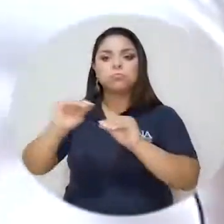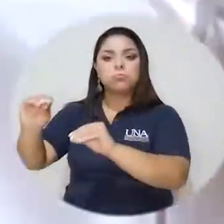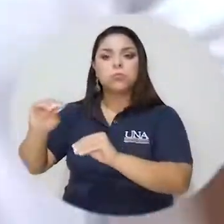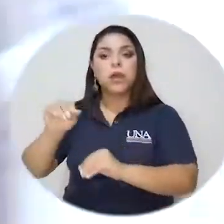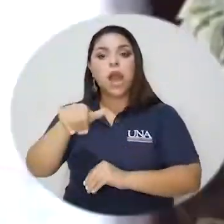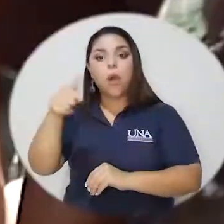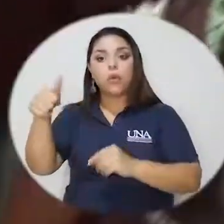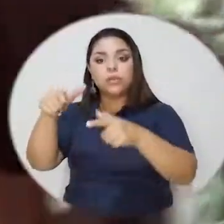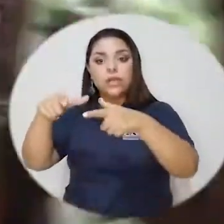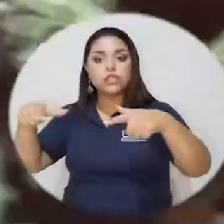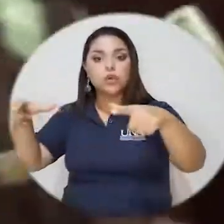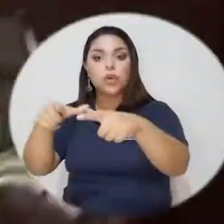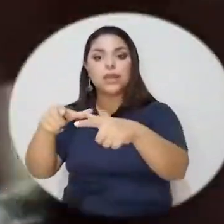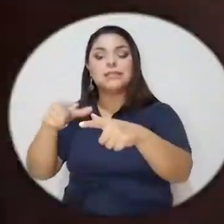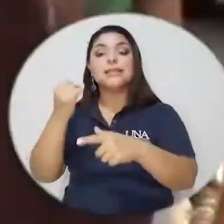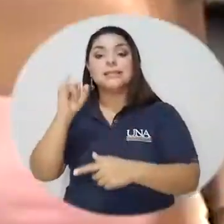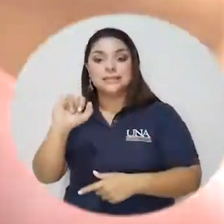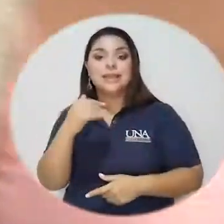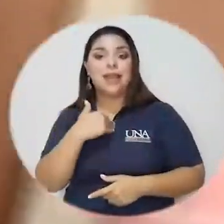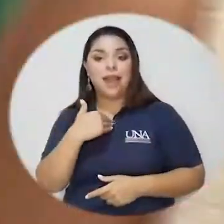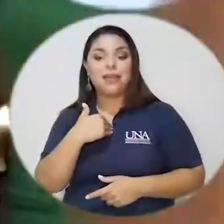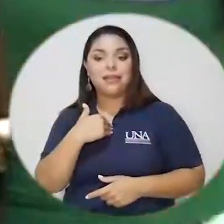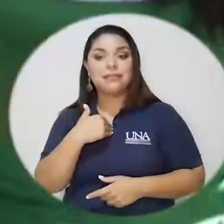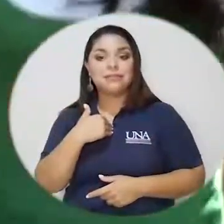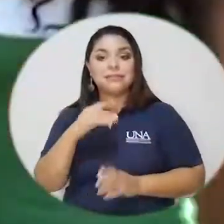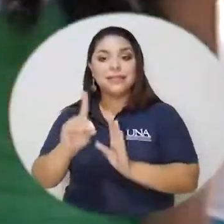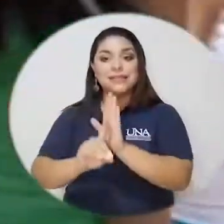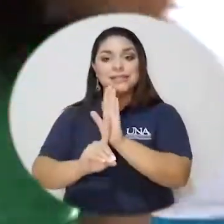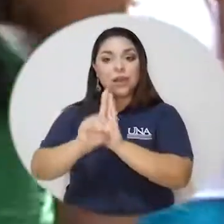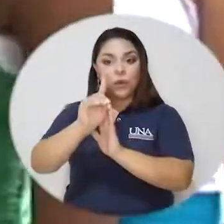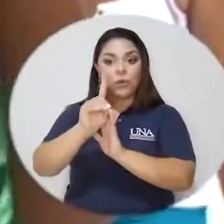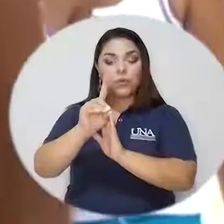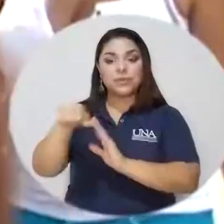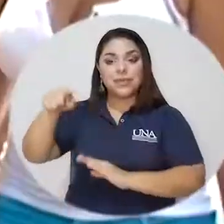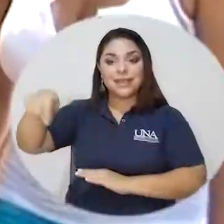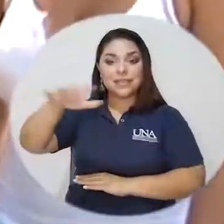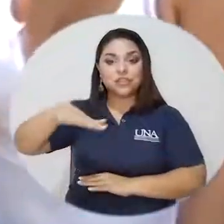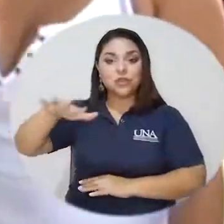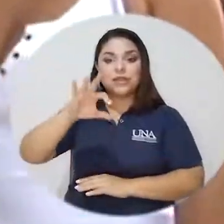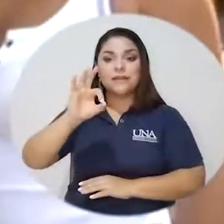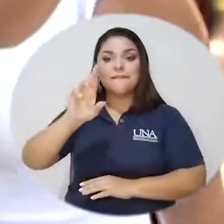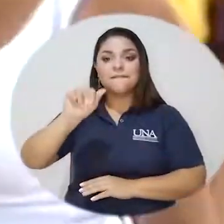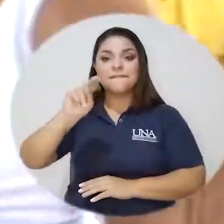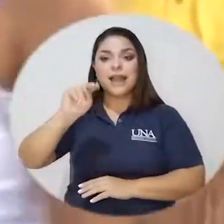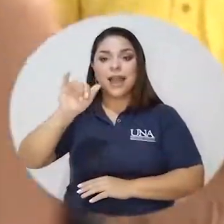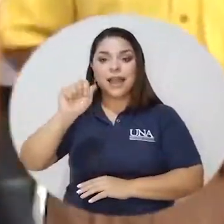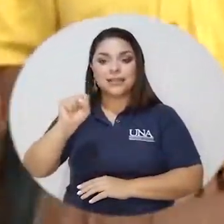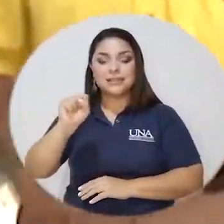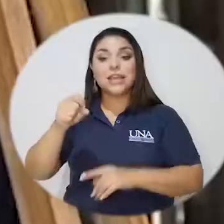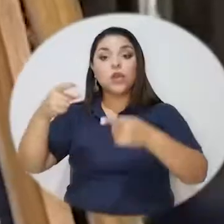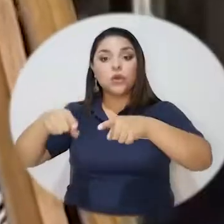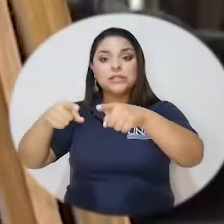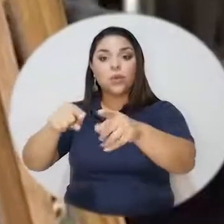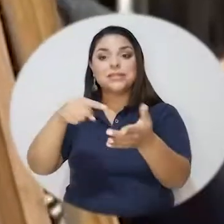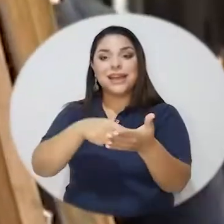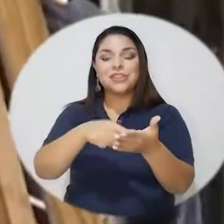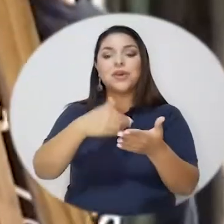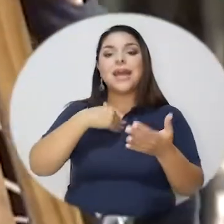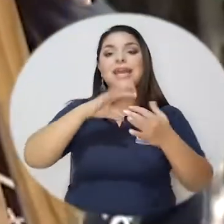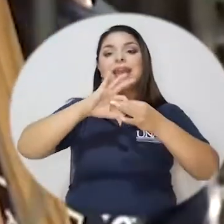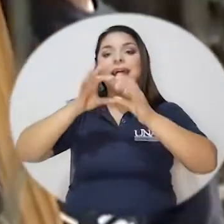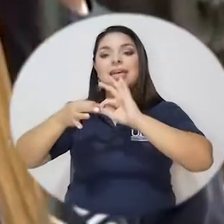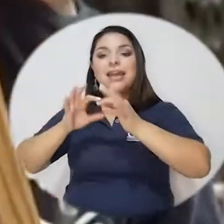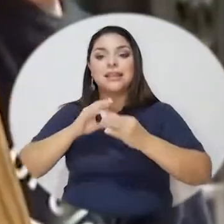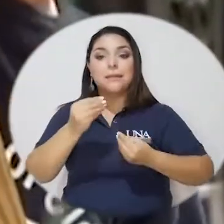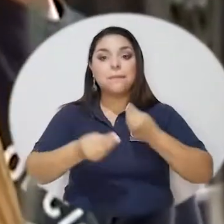permutar o trasladarse a esas zonas si se da el desarrollo de esas zonas francas y a raíz de eso